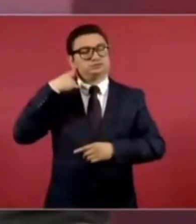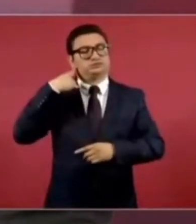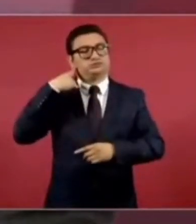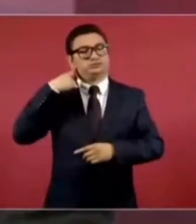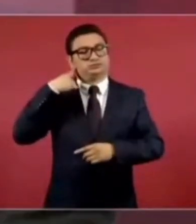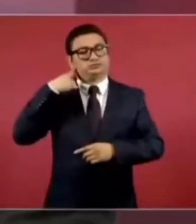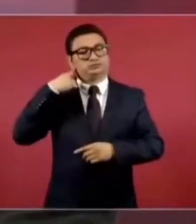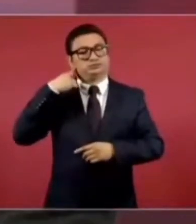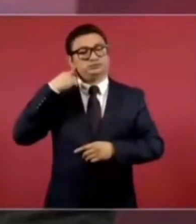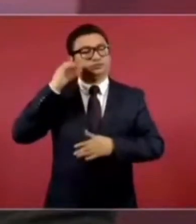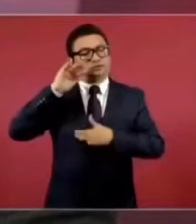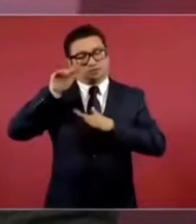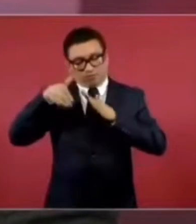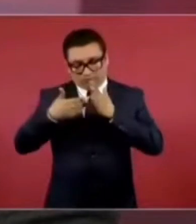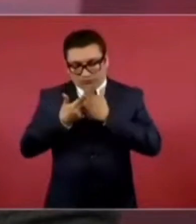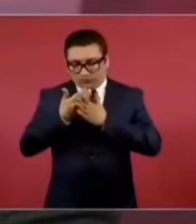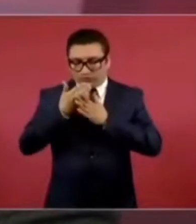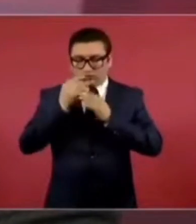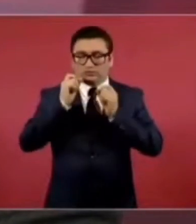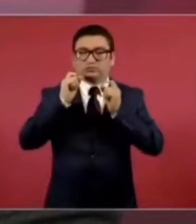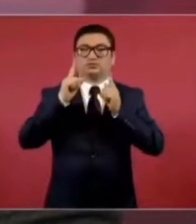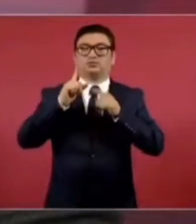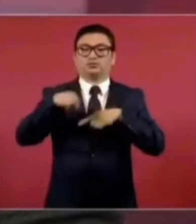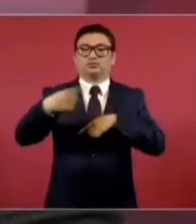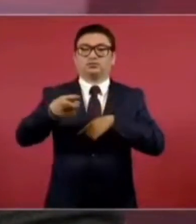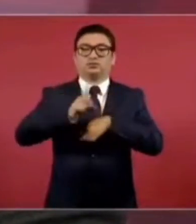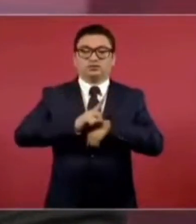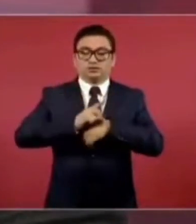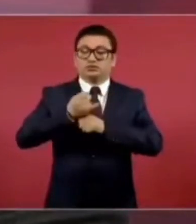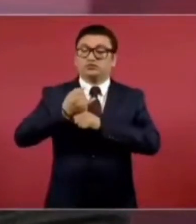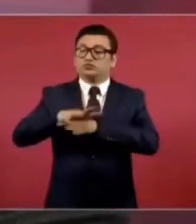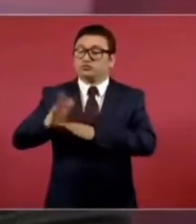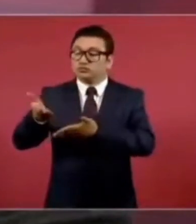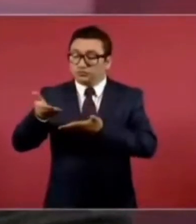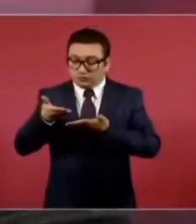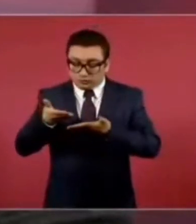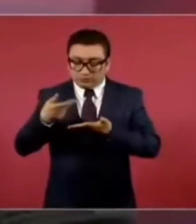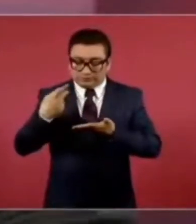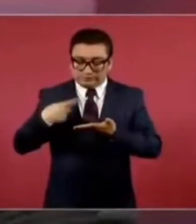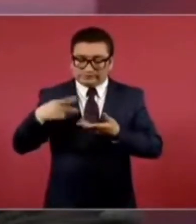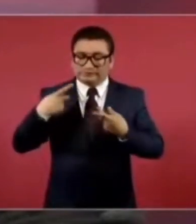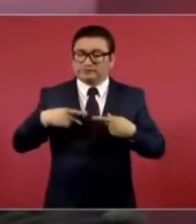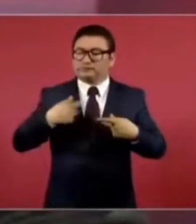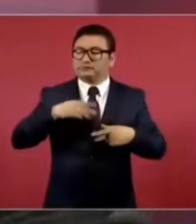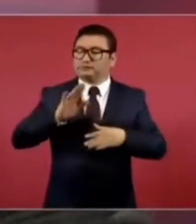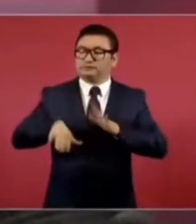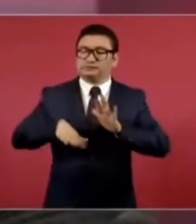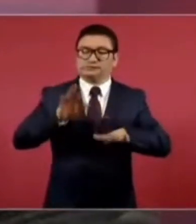Y al día siguiente, la información de fallecidos.